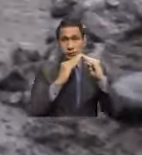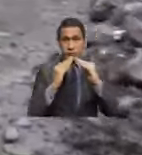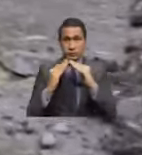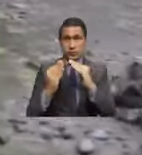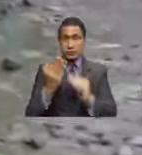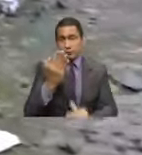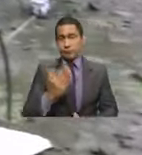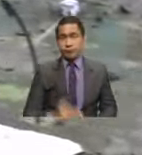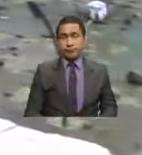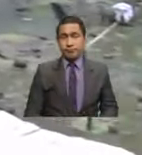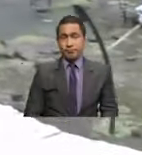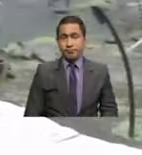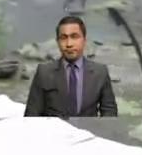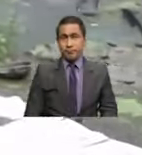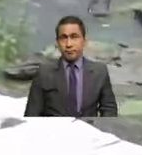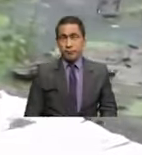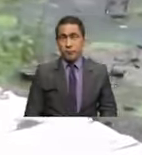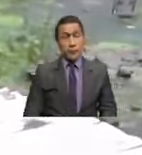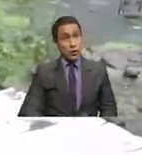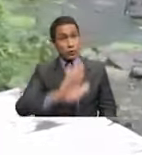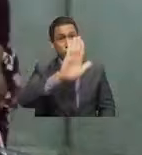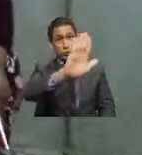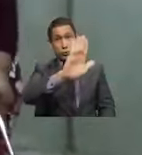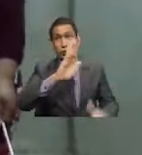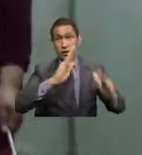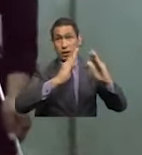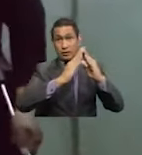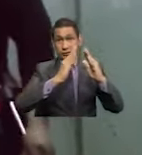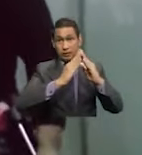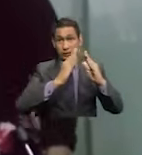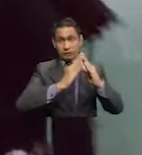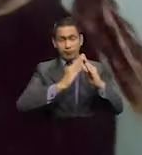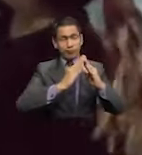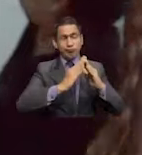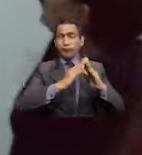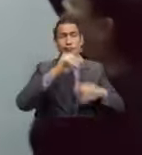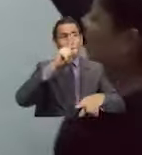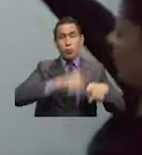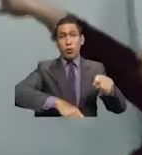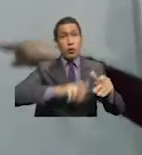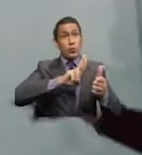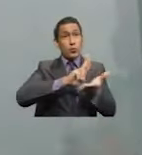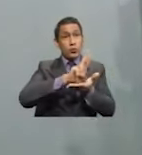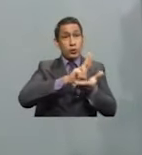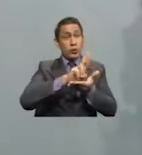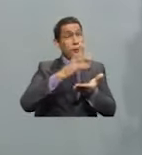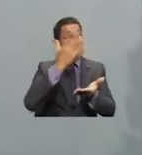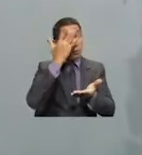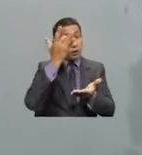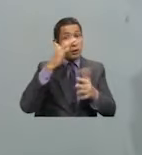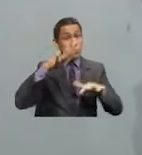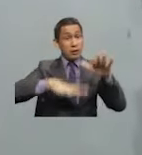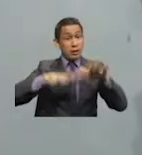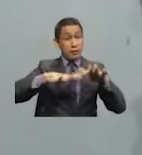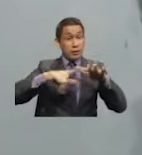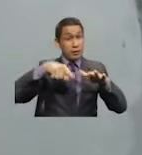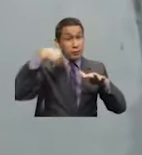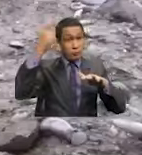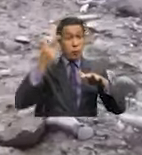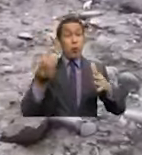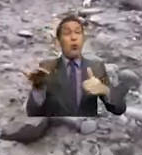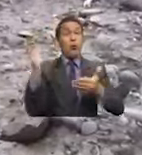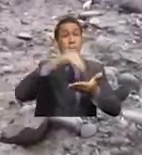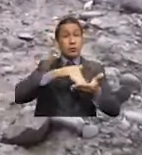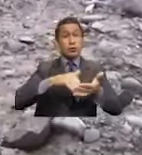nueva tragedia. Nos comenta que su casa ha quedado totalmente inhabitable y a que tiene el miedo de un colapso inminente ante las fuertes